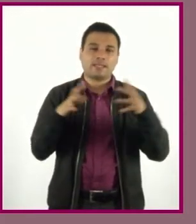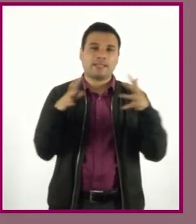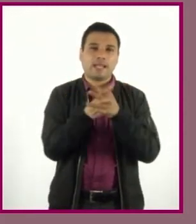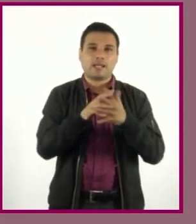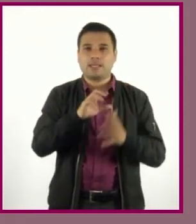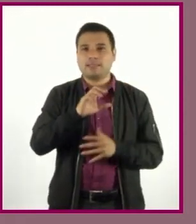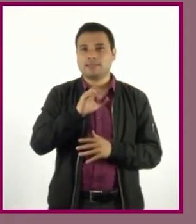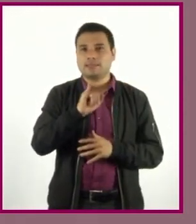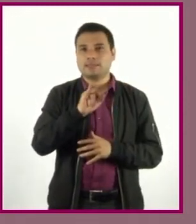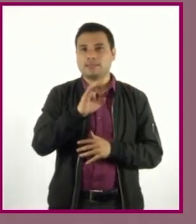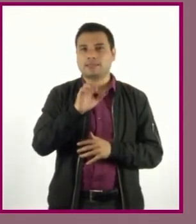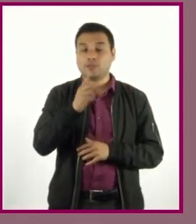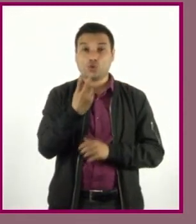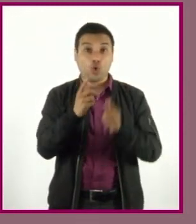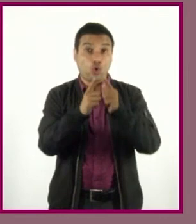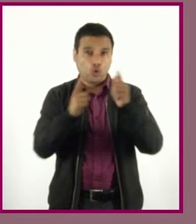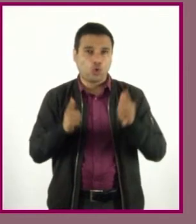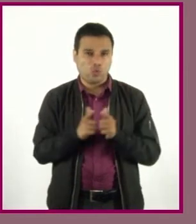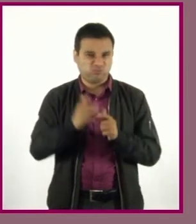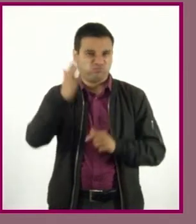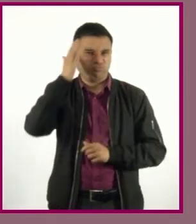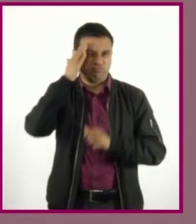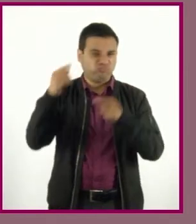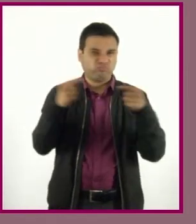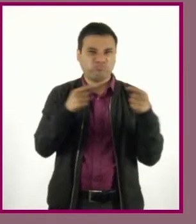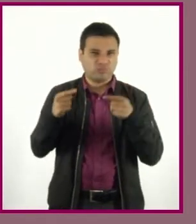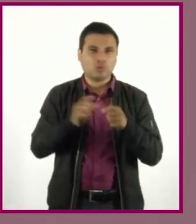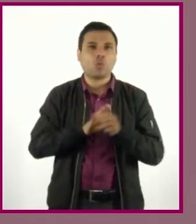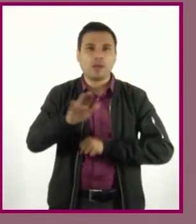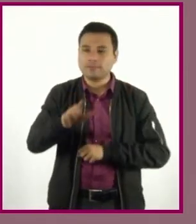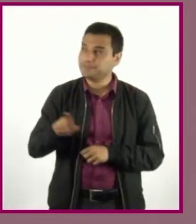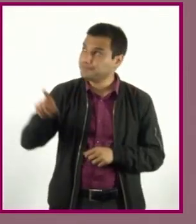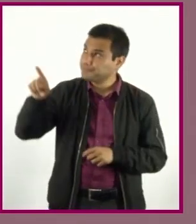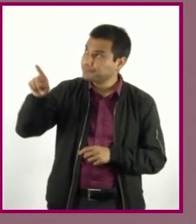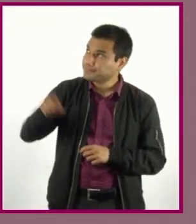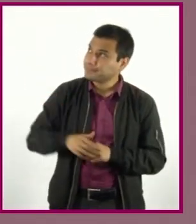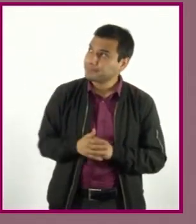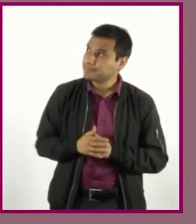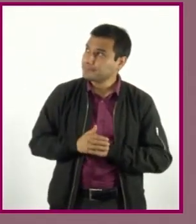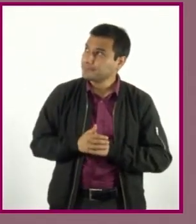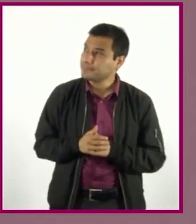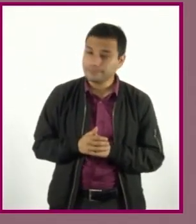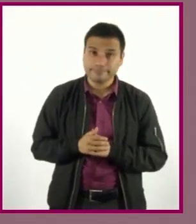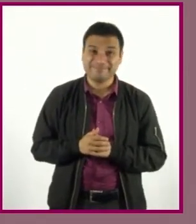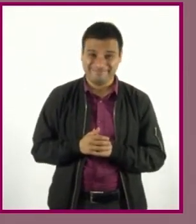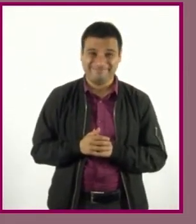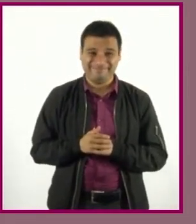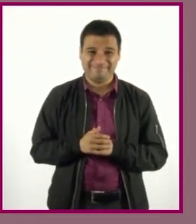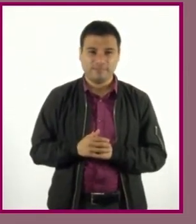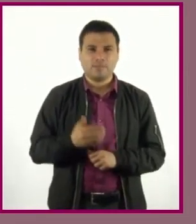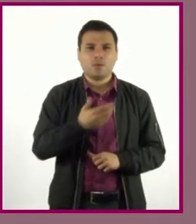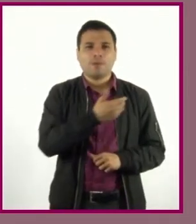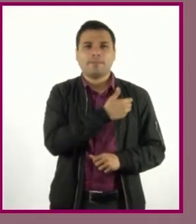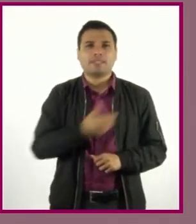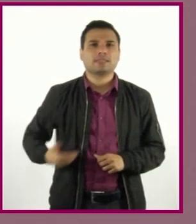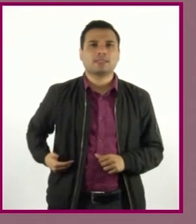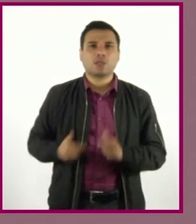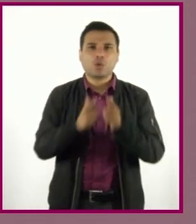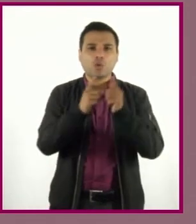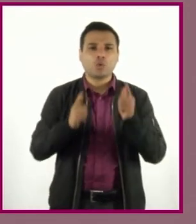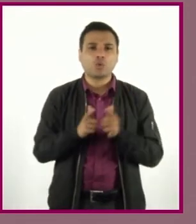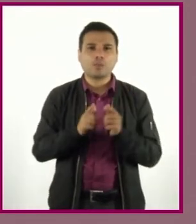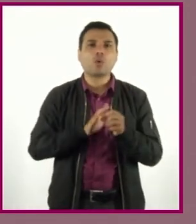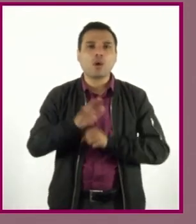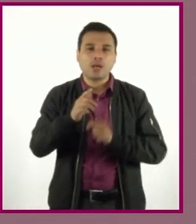las 2 tendencias islamistas principales, sunitas y chiitas. Bashar al-Assad pertenece a la